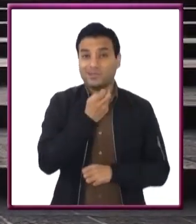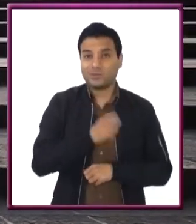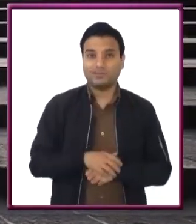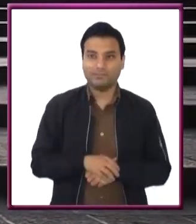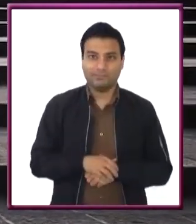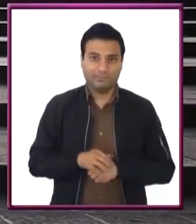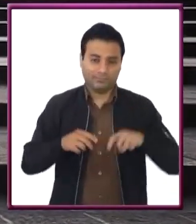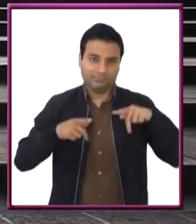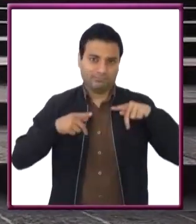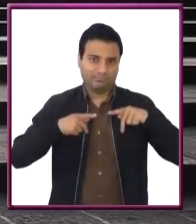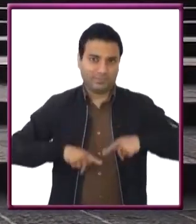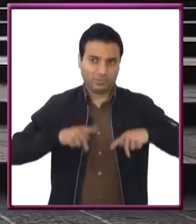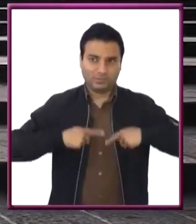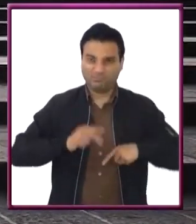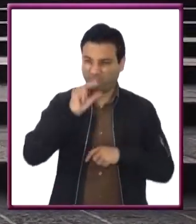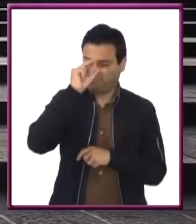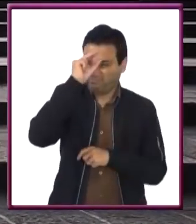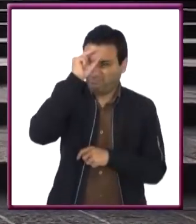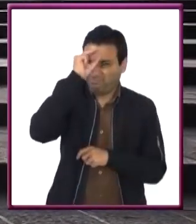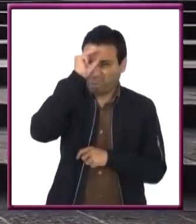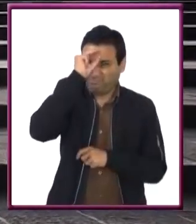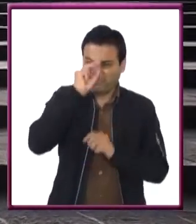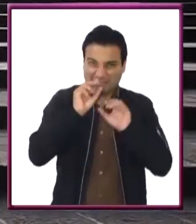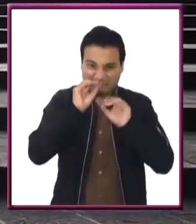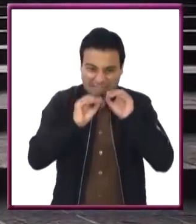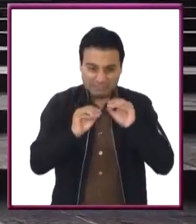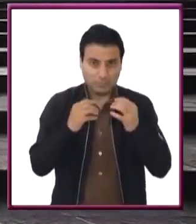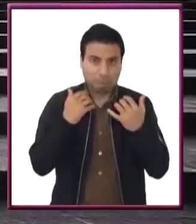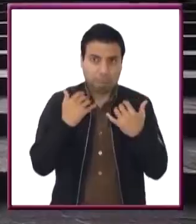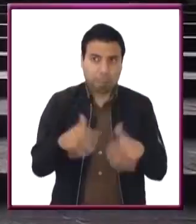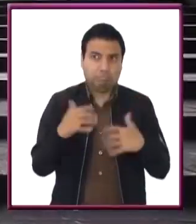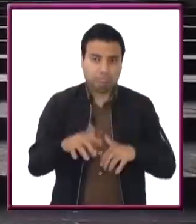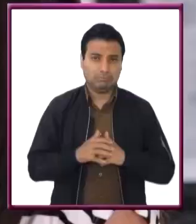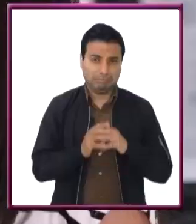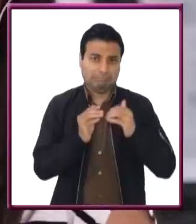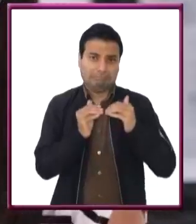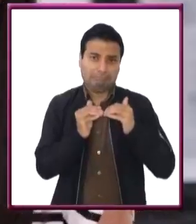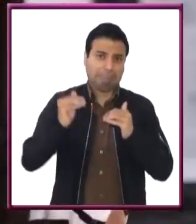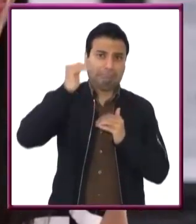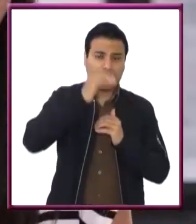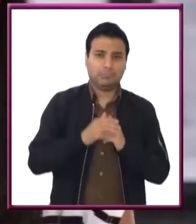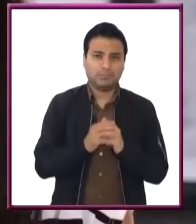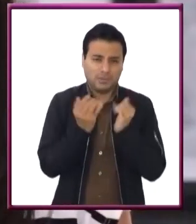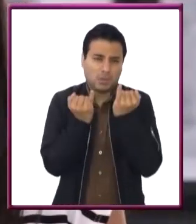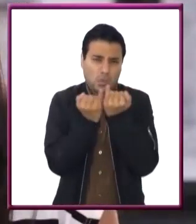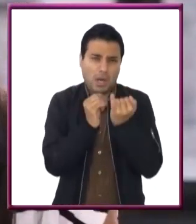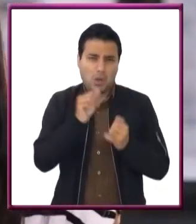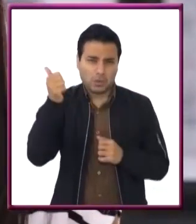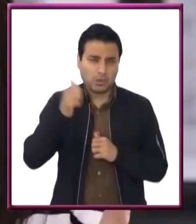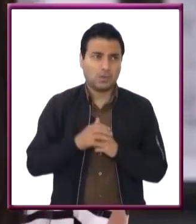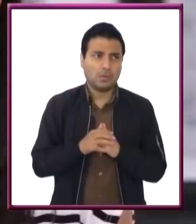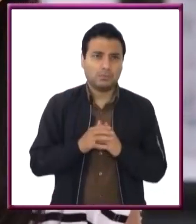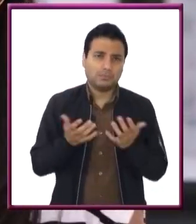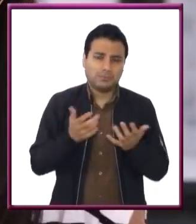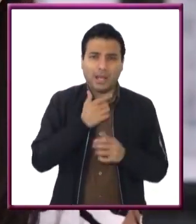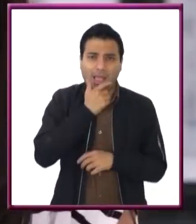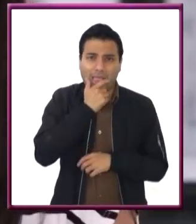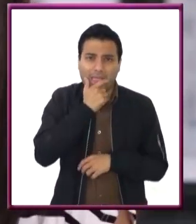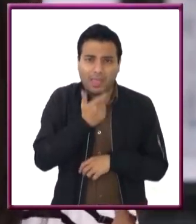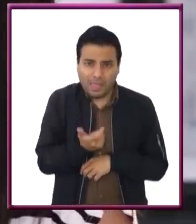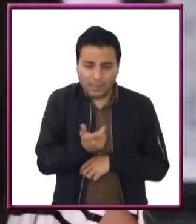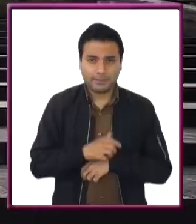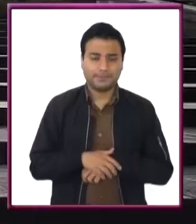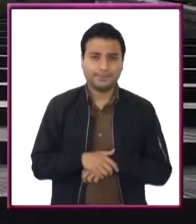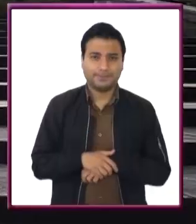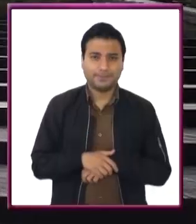de las mentes visionarias que muchas veces rebasan la tecnología de su época. Le ha pasado a otros genios, por ejemplo, a Albert Einstein.